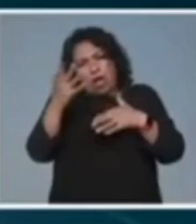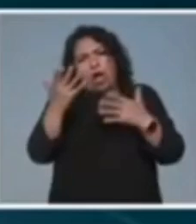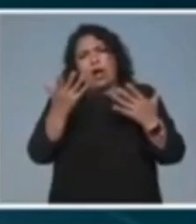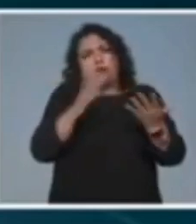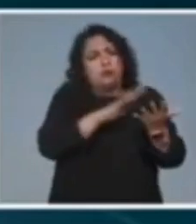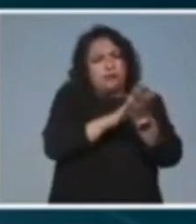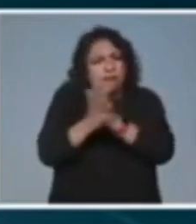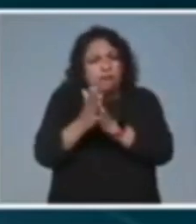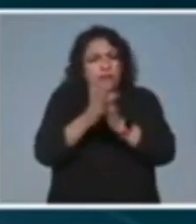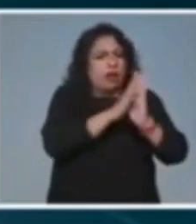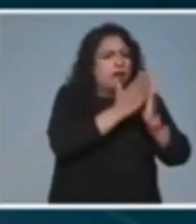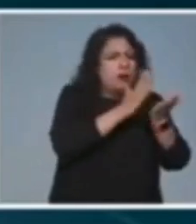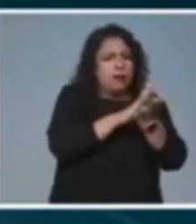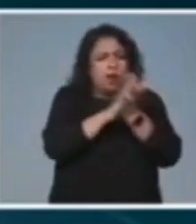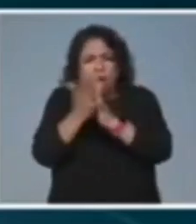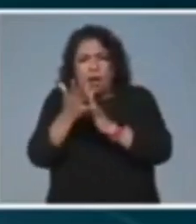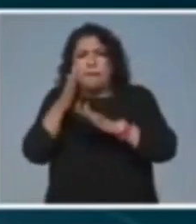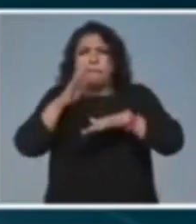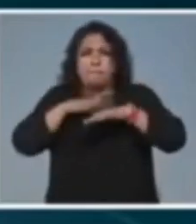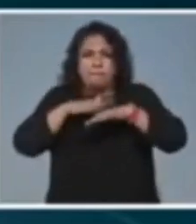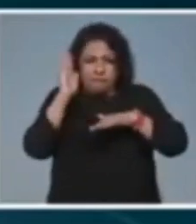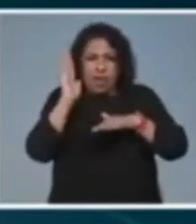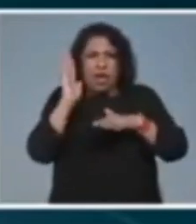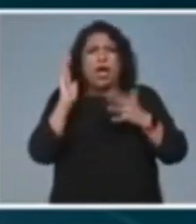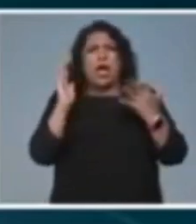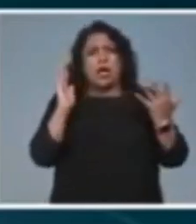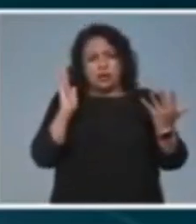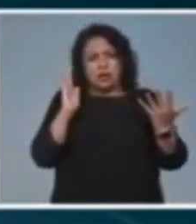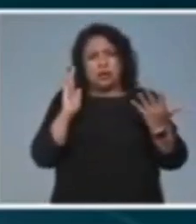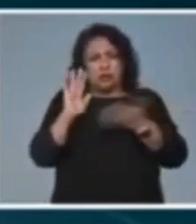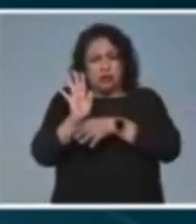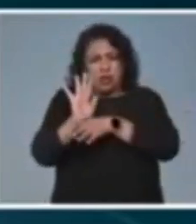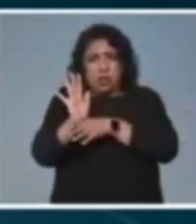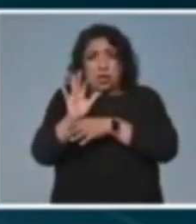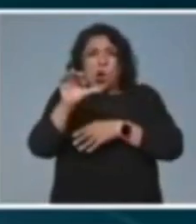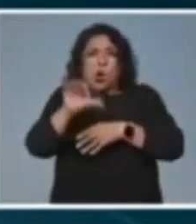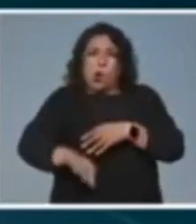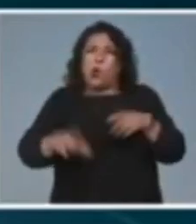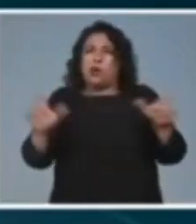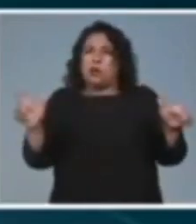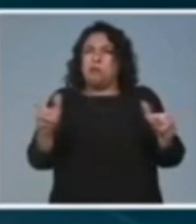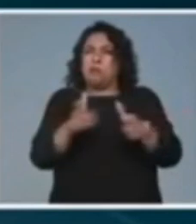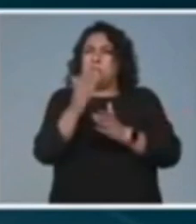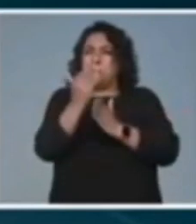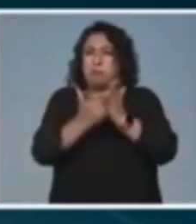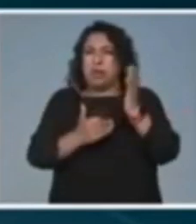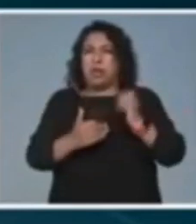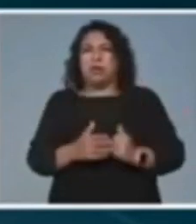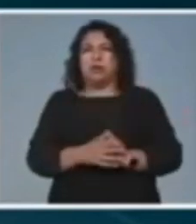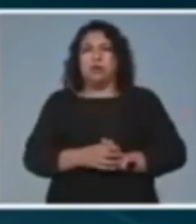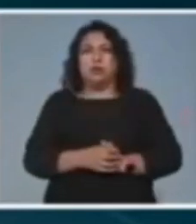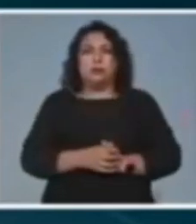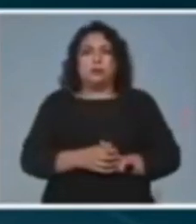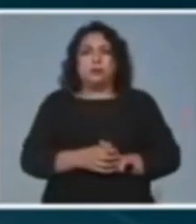grande, era más abundante el ejercicio de adaptar literatura al cine de lo que es ahora.